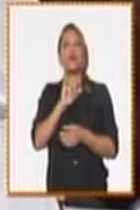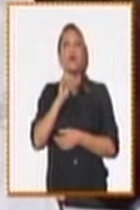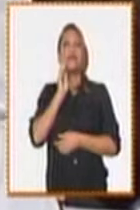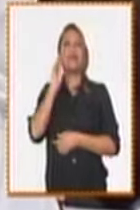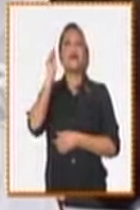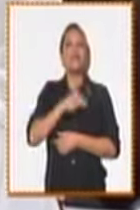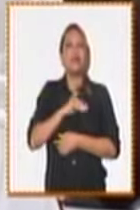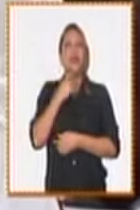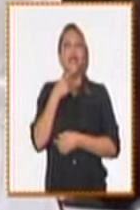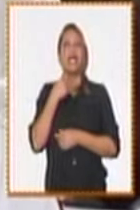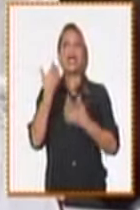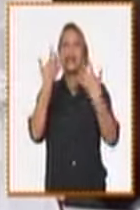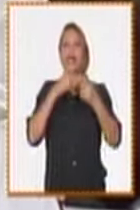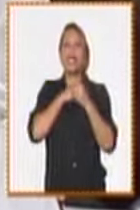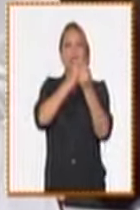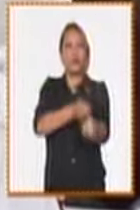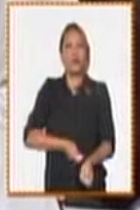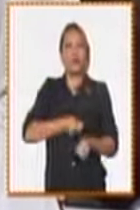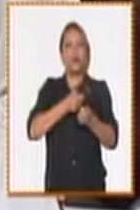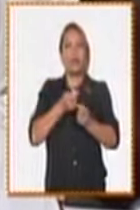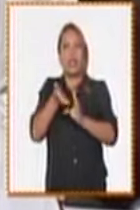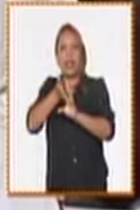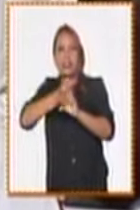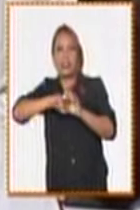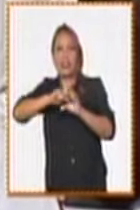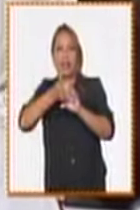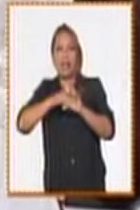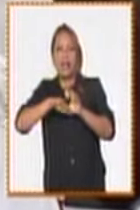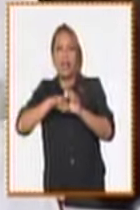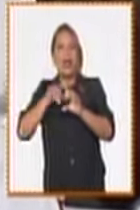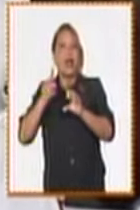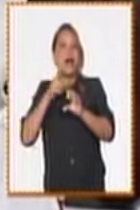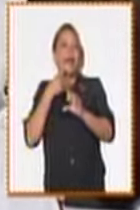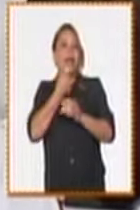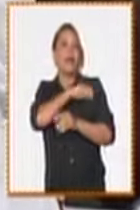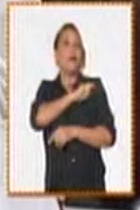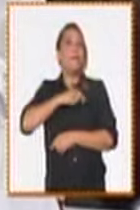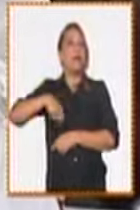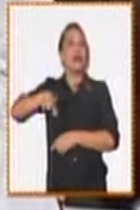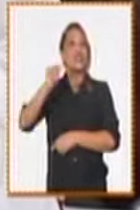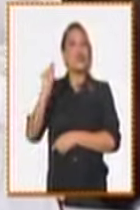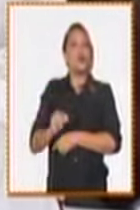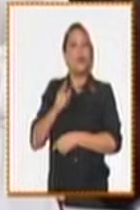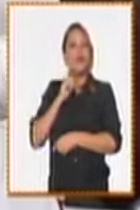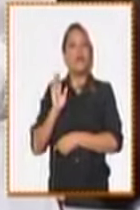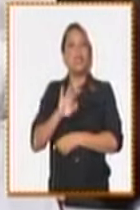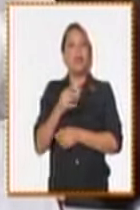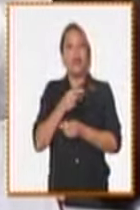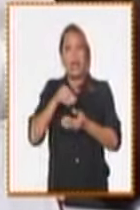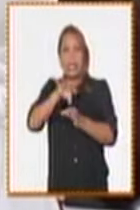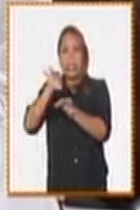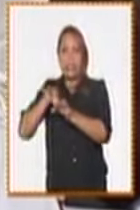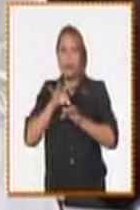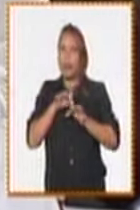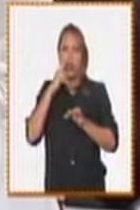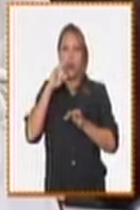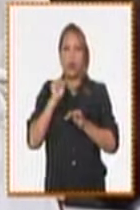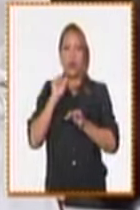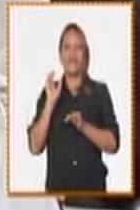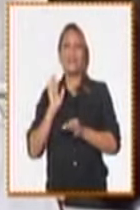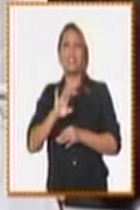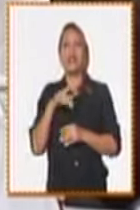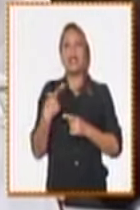eso será muy importante, porque los españoles no vinieron a Cuba a sembrar la tierra, vino a buscar oro, a enriquecerse, ir para España, adquirir un